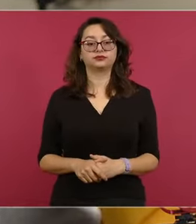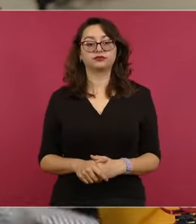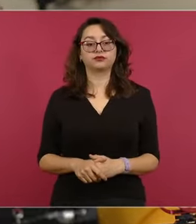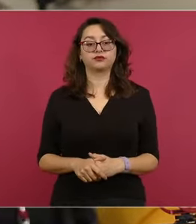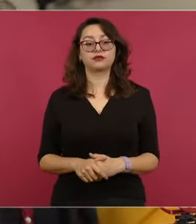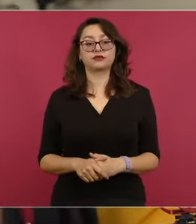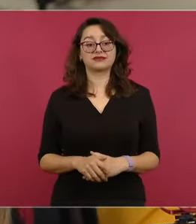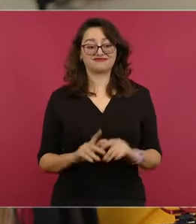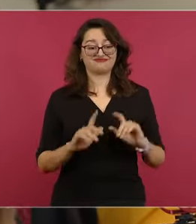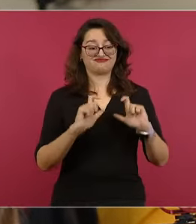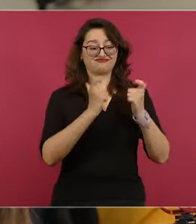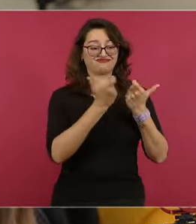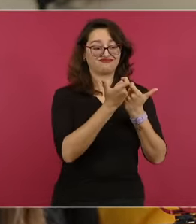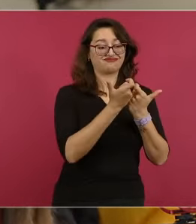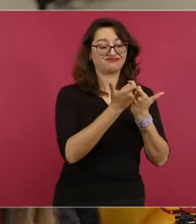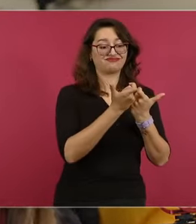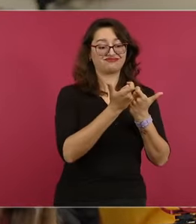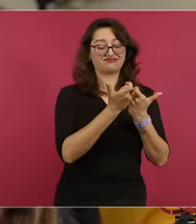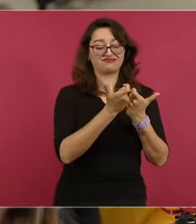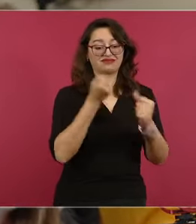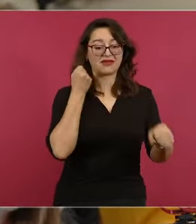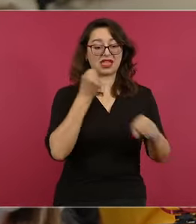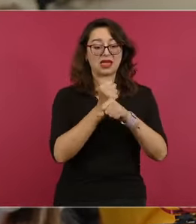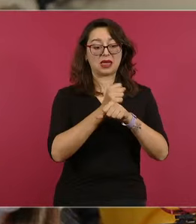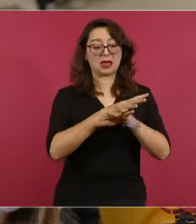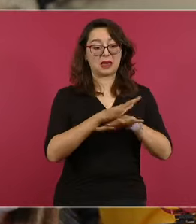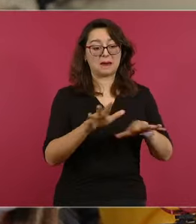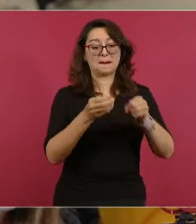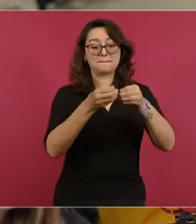rubros que analizó es de